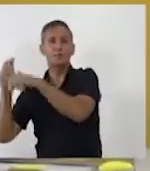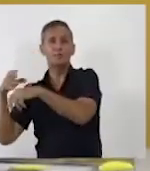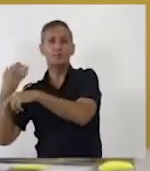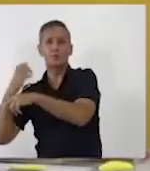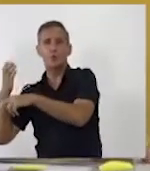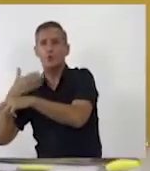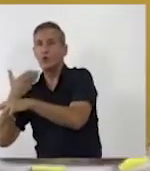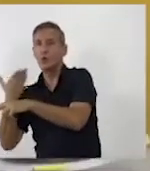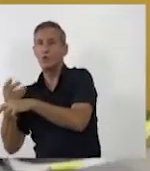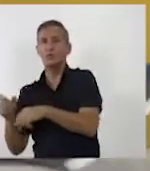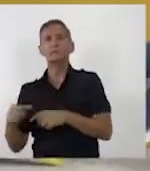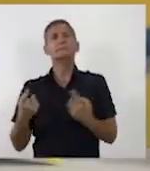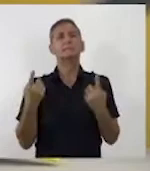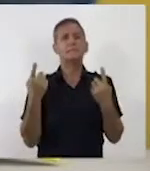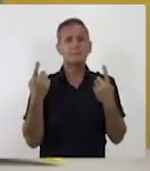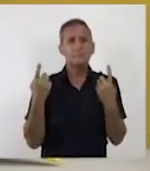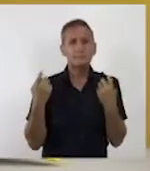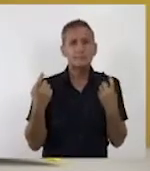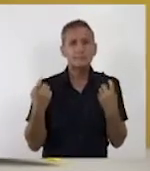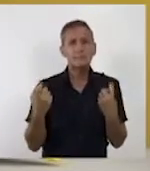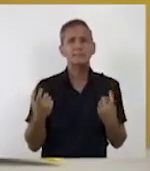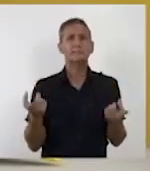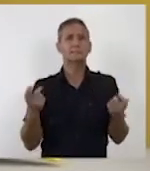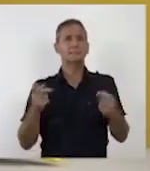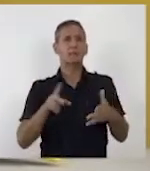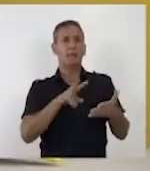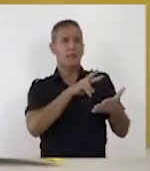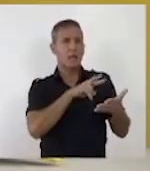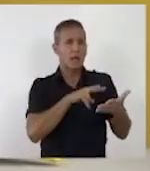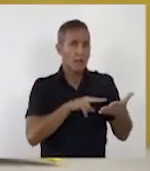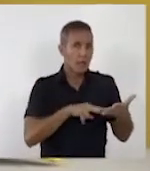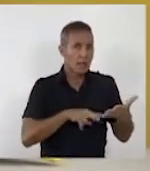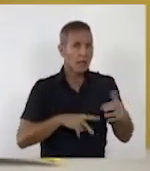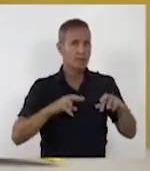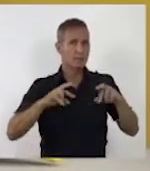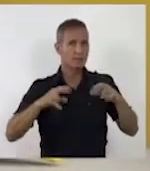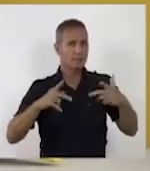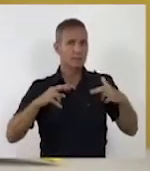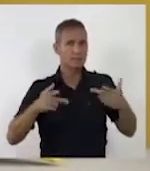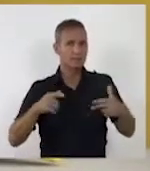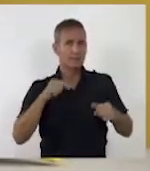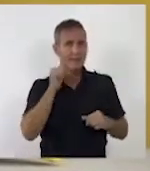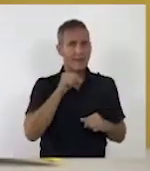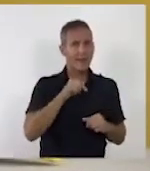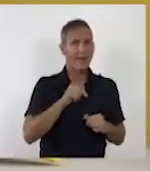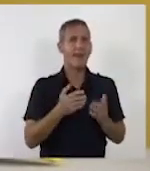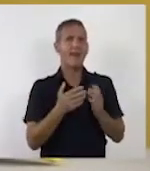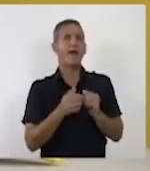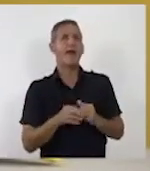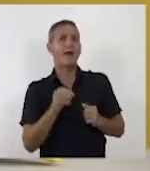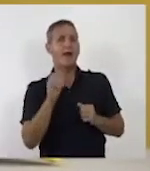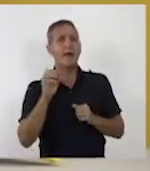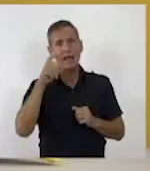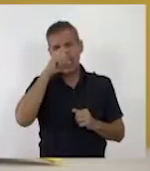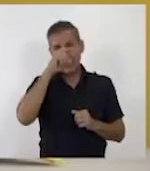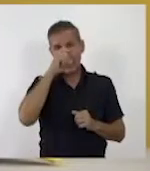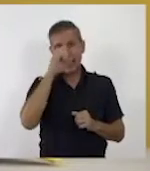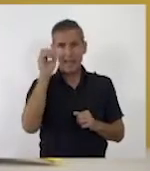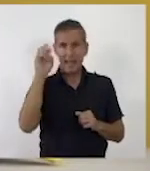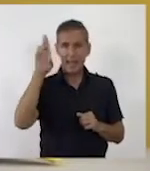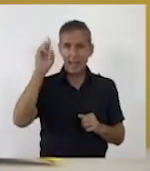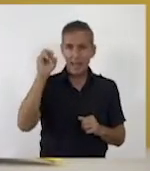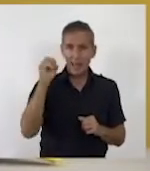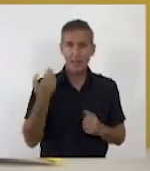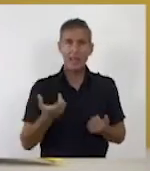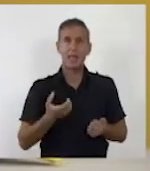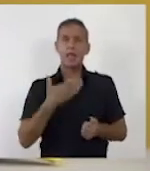necesario vuelven a disfrutar de la lectura de estos cuentos que aparecen en la edad de oro que bueno que en este